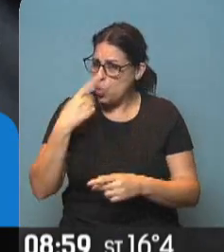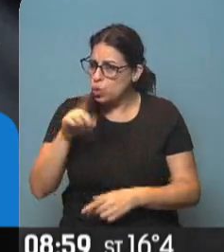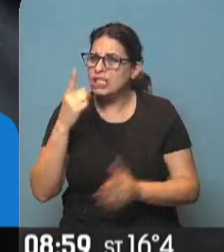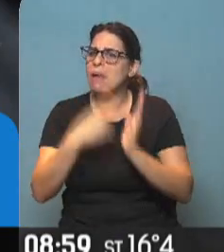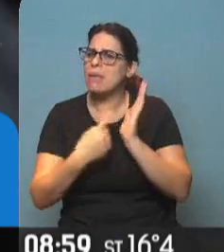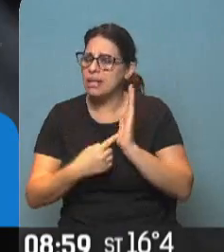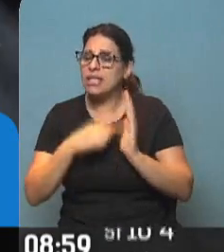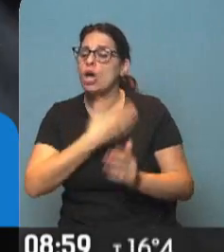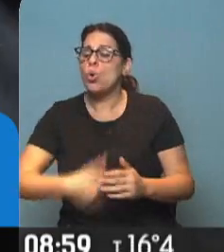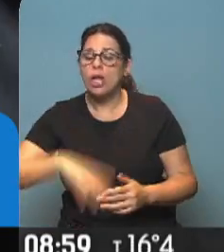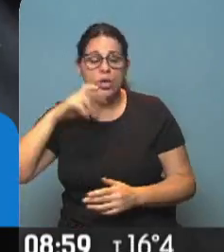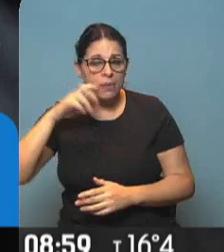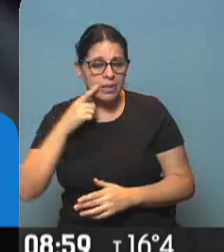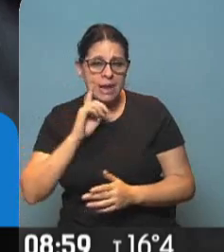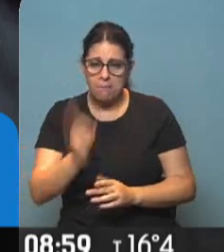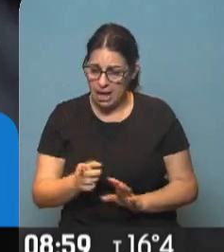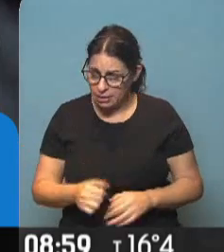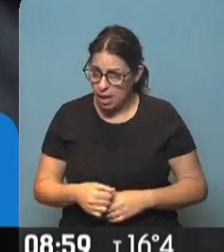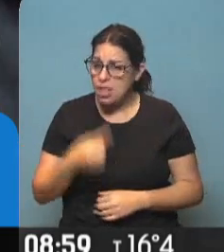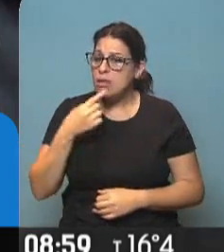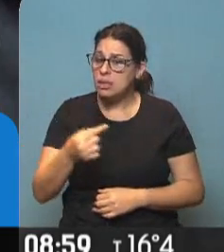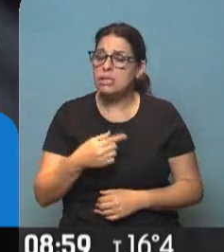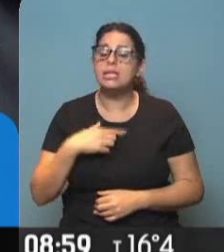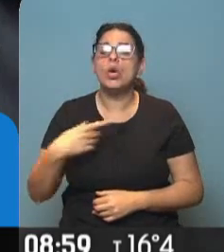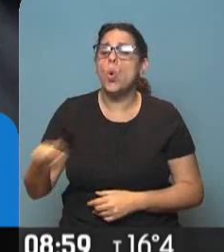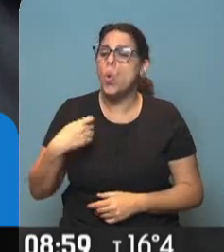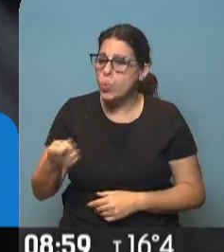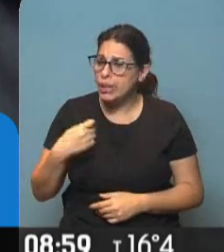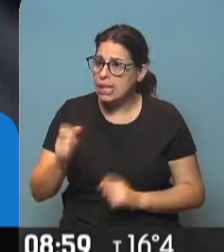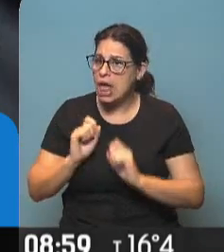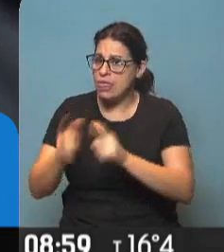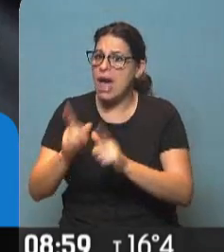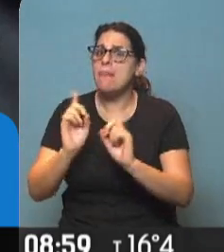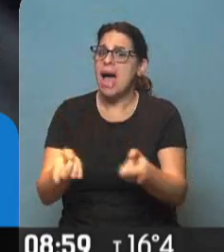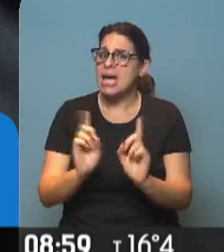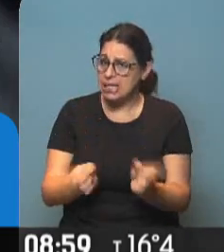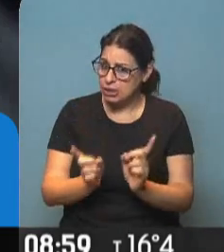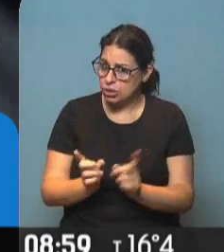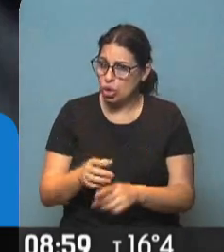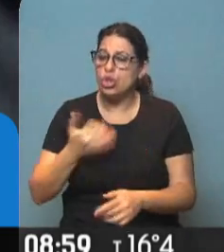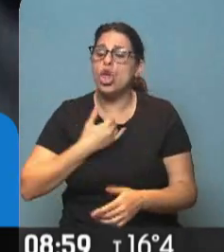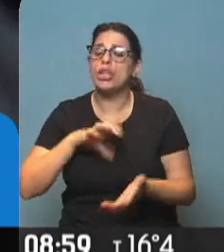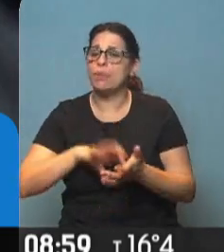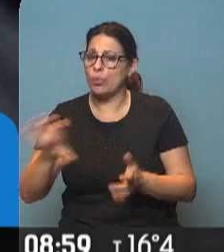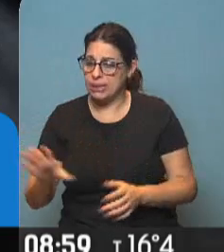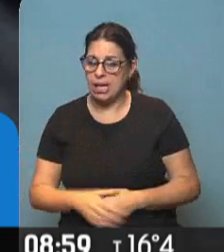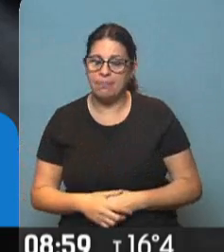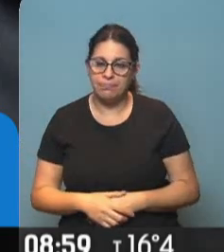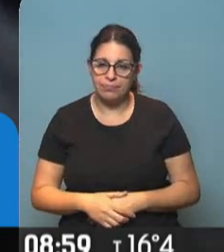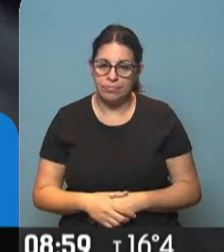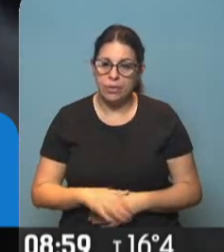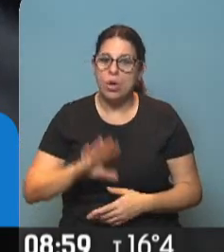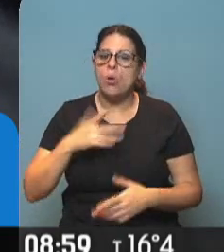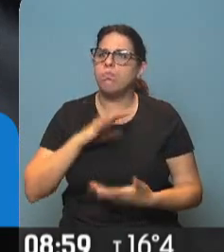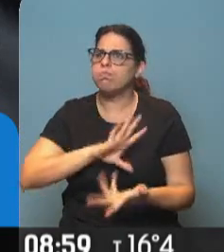adoptadas por la gobernadora María Eugenia Vidal, que jubiló a docentes en la provincia de Buenos Aires. Como medida